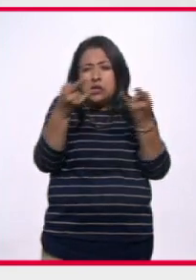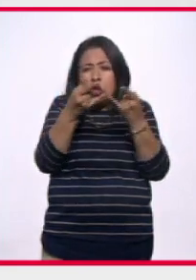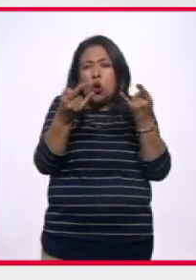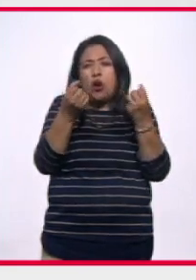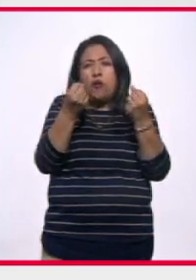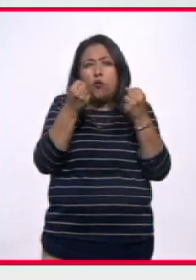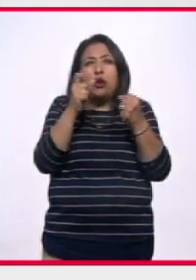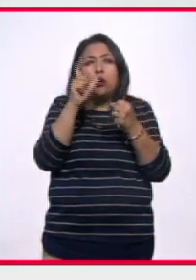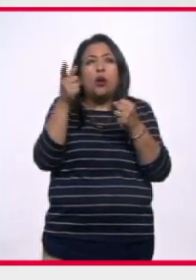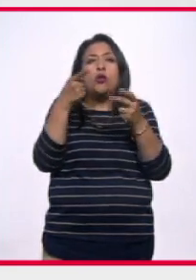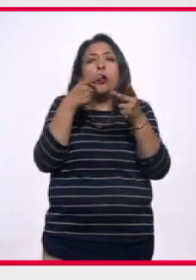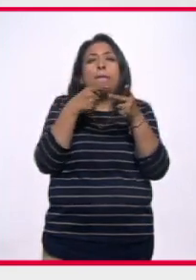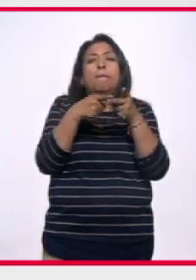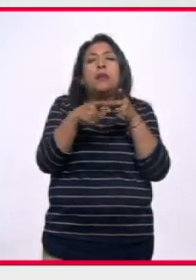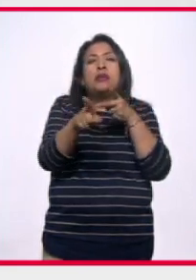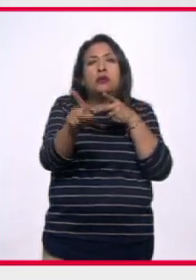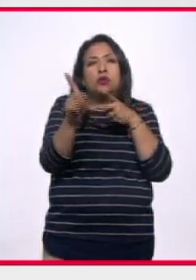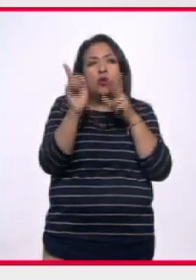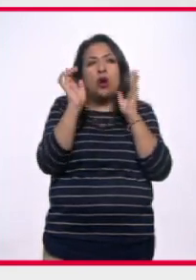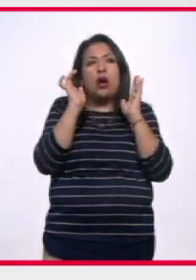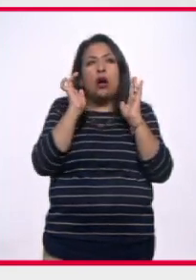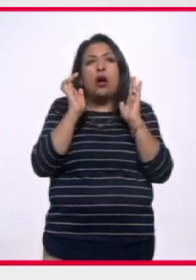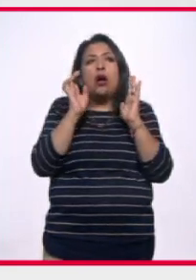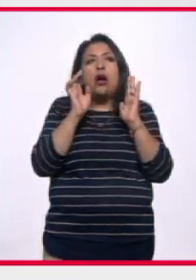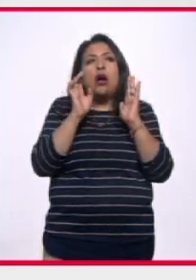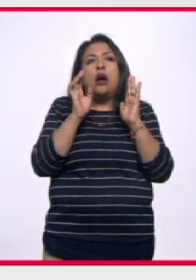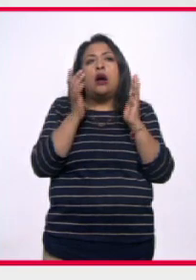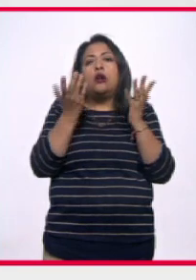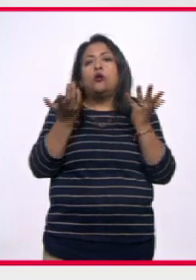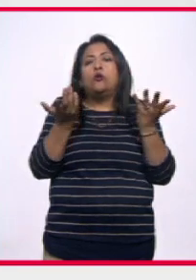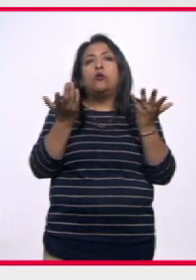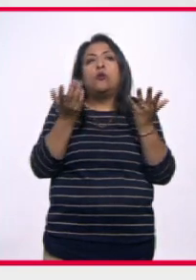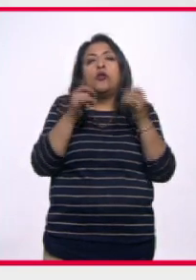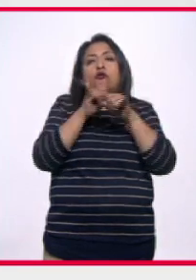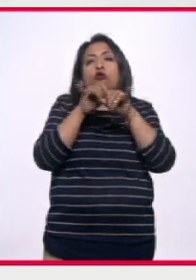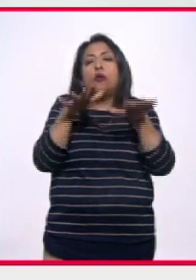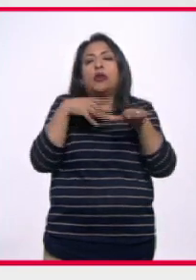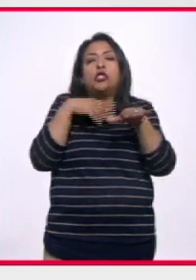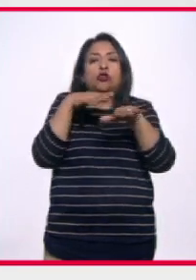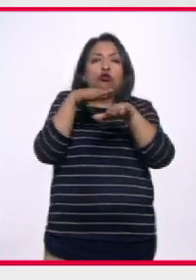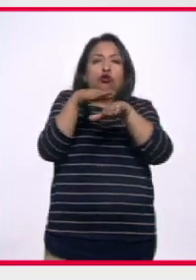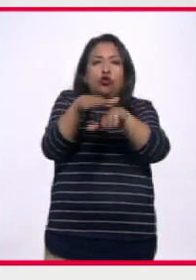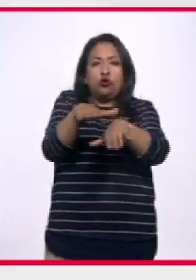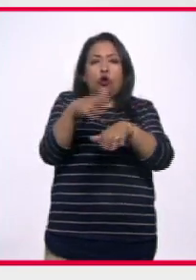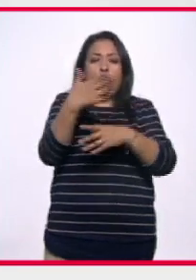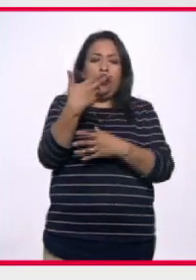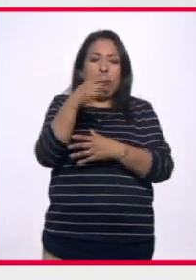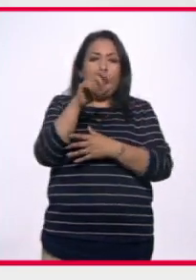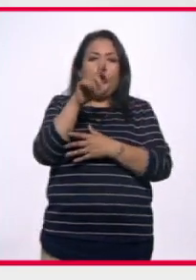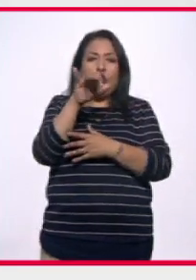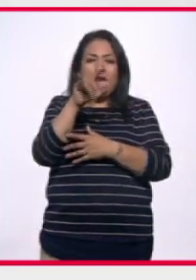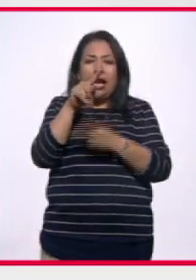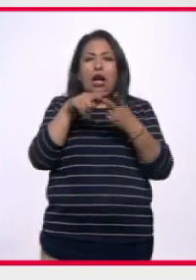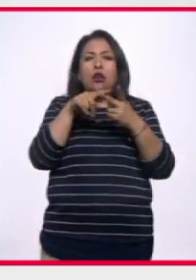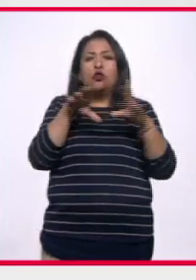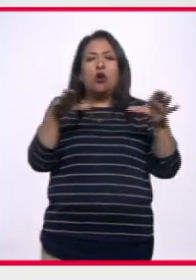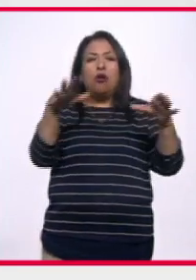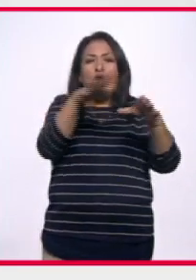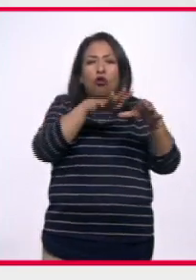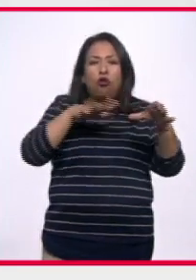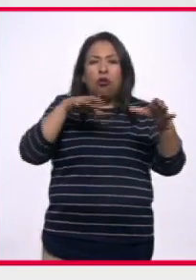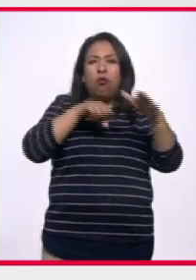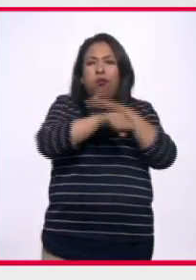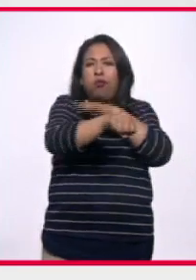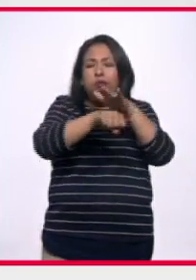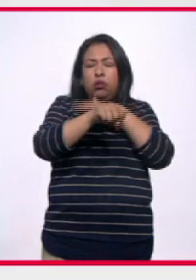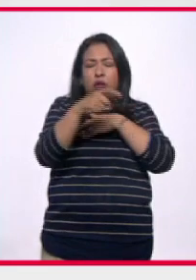cuando empezaron las a surgir pues los datos sobre el holocausto en los campos de concentración todo eso